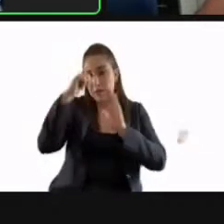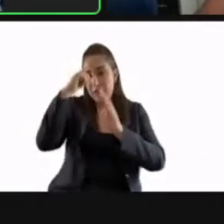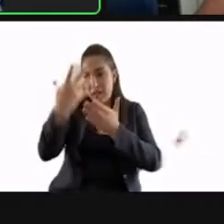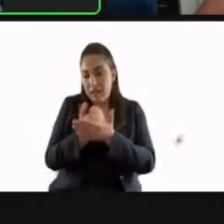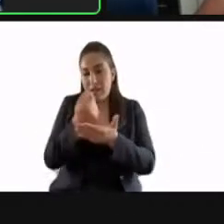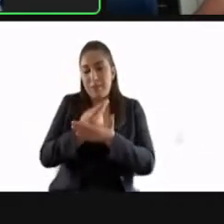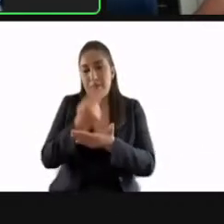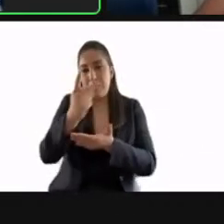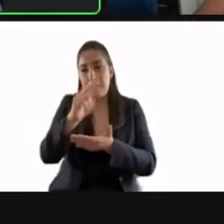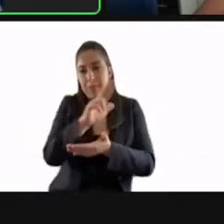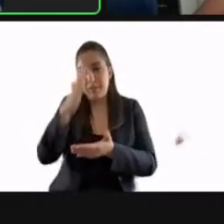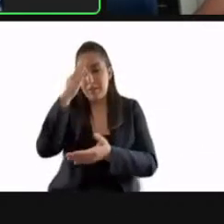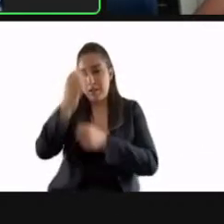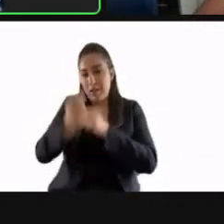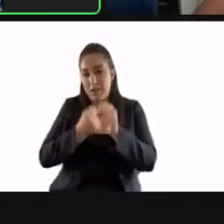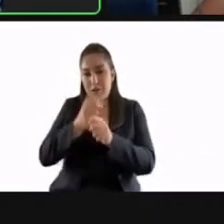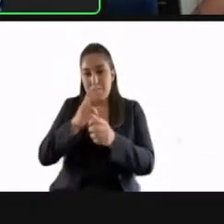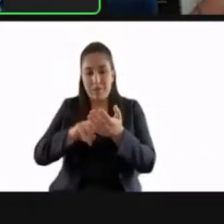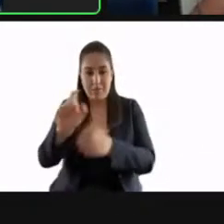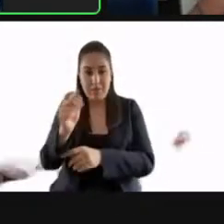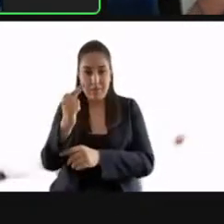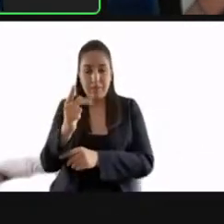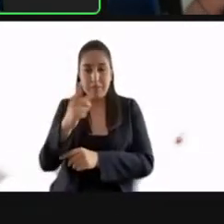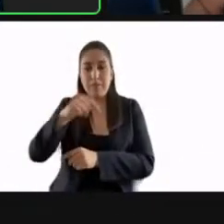desea hacer uso de la voz en lo general o en lo particular.